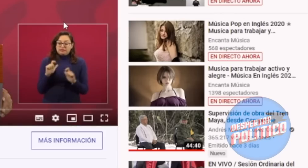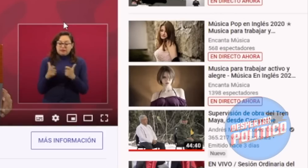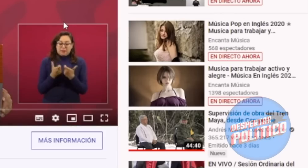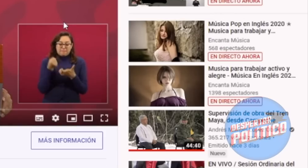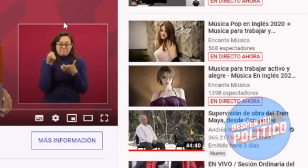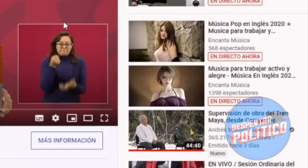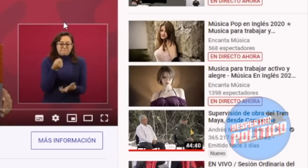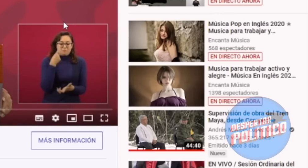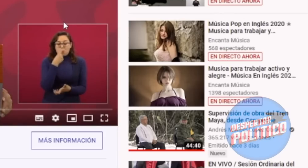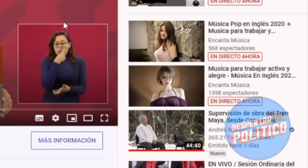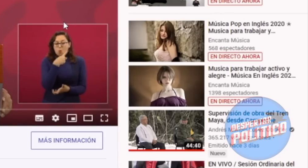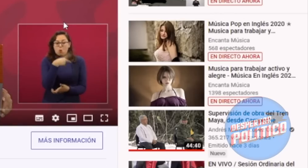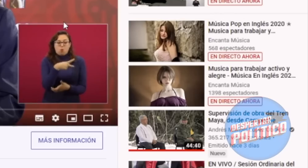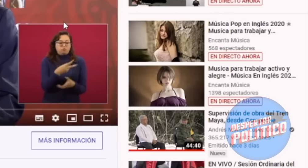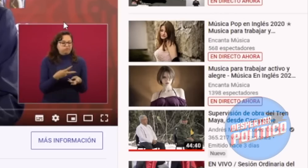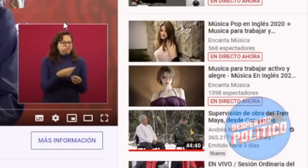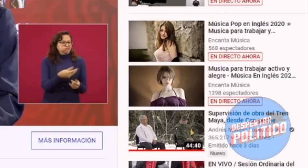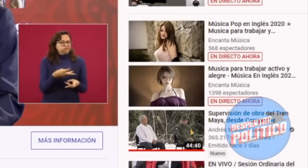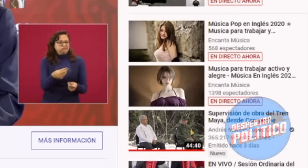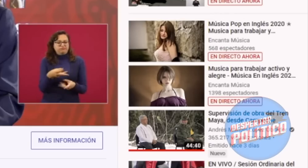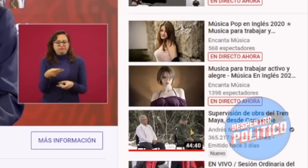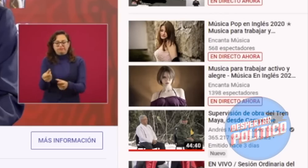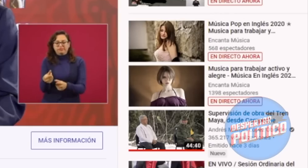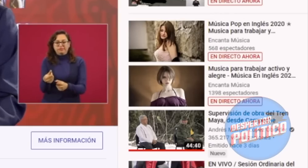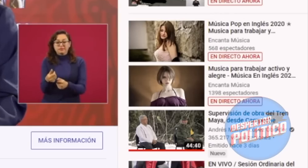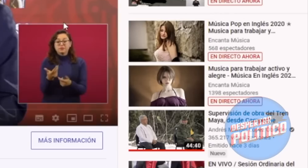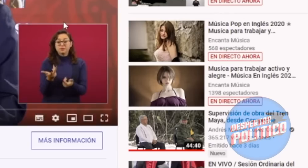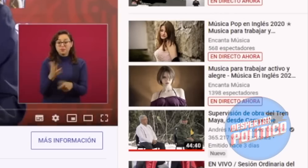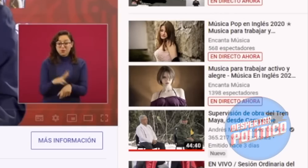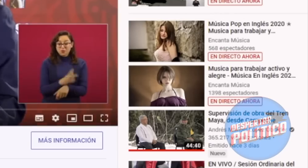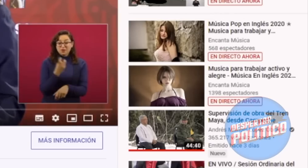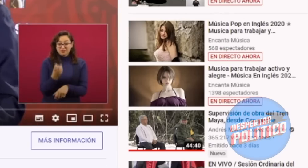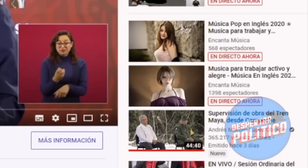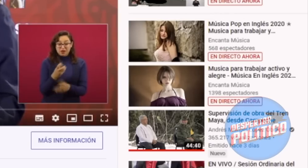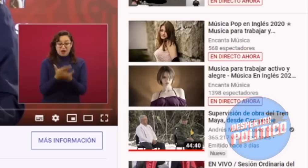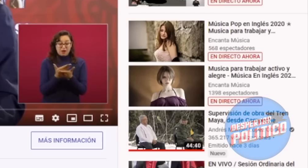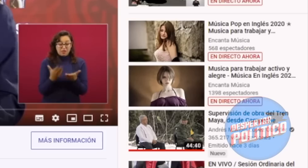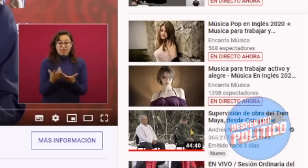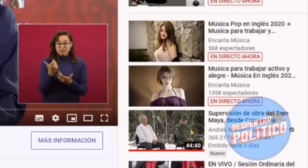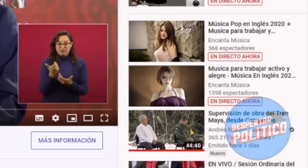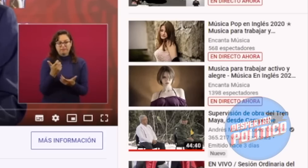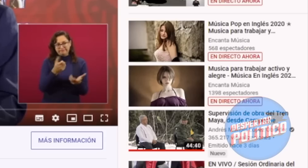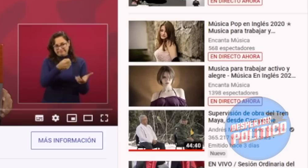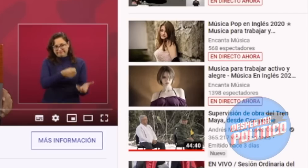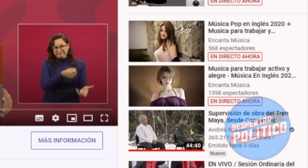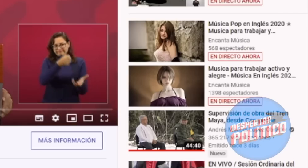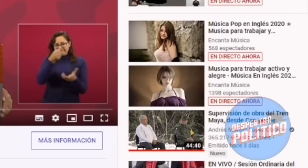discrecional en fideicomisos, en fondos. Entonces, ese dinero